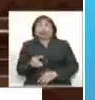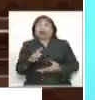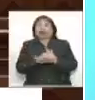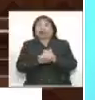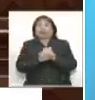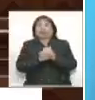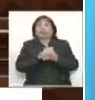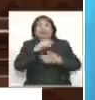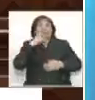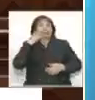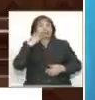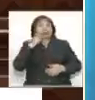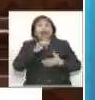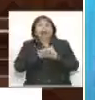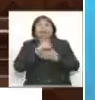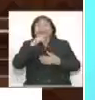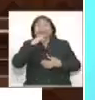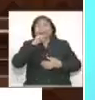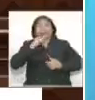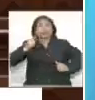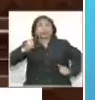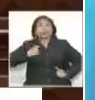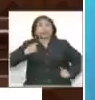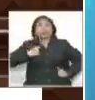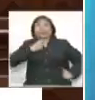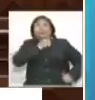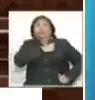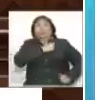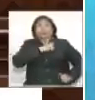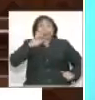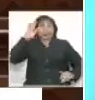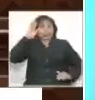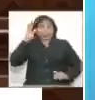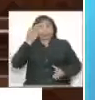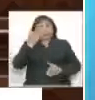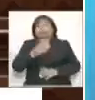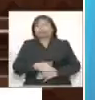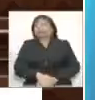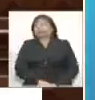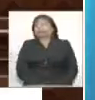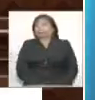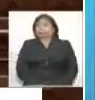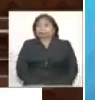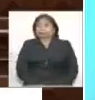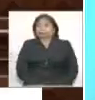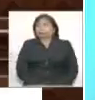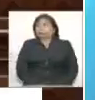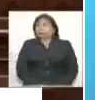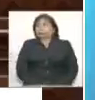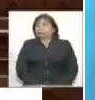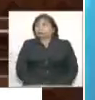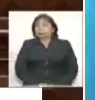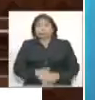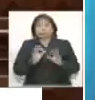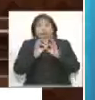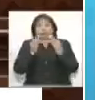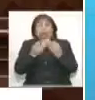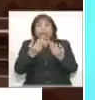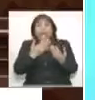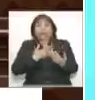ellos consideran. Y ahí va, ahí tenemos un tema. Porque no estamos, así lo quisiera el señor